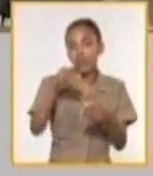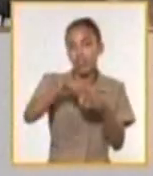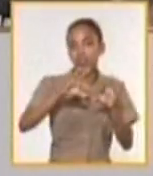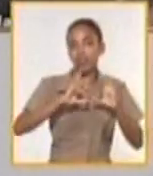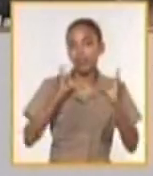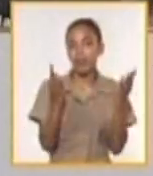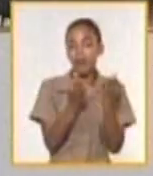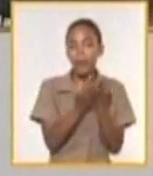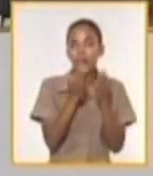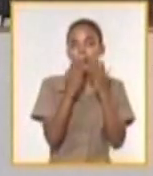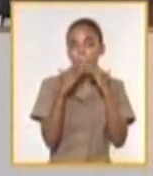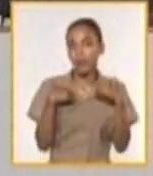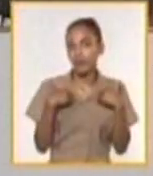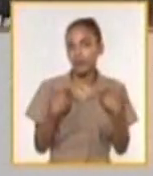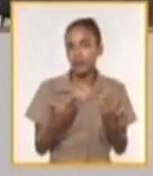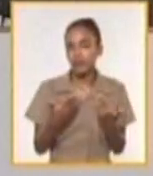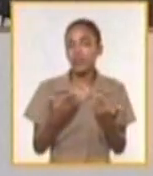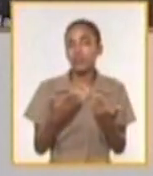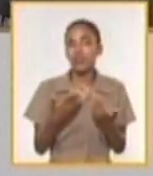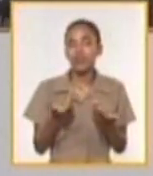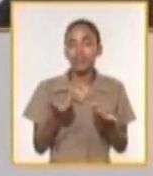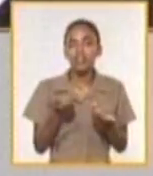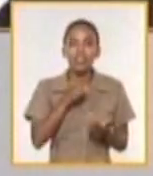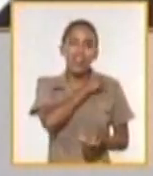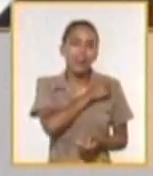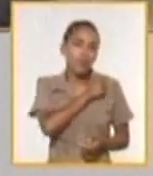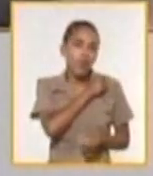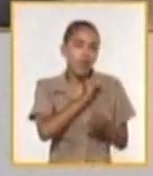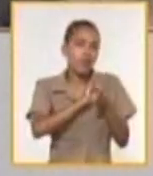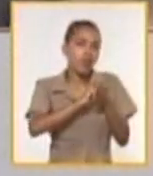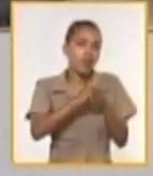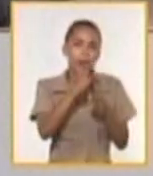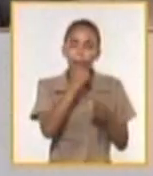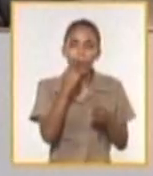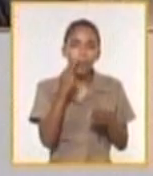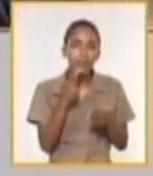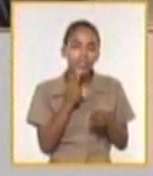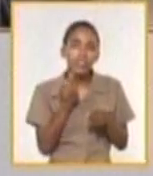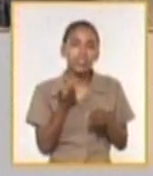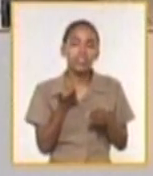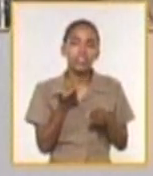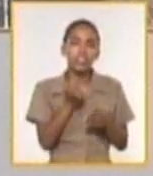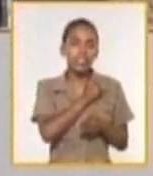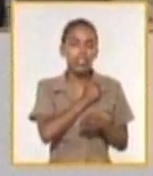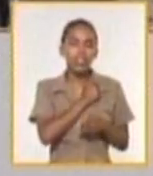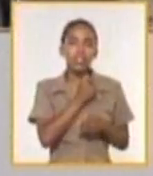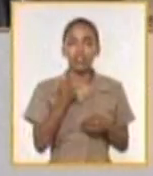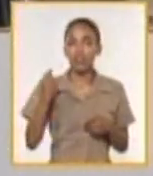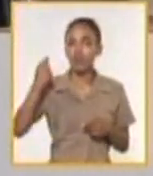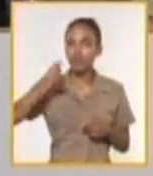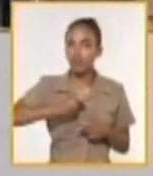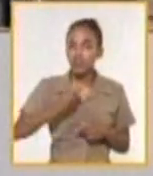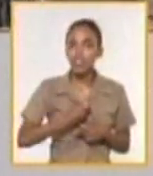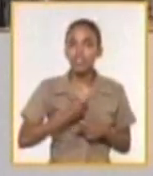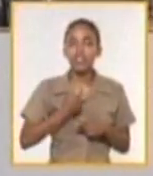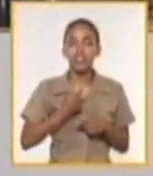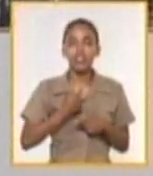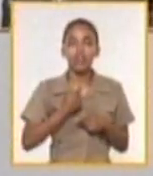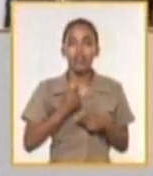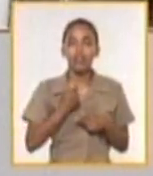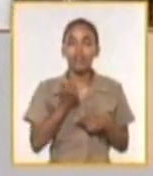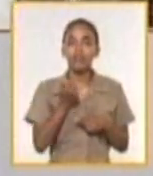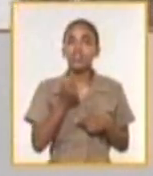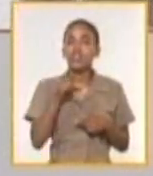de vista también de esa adoración a Martí, de esa vocación de justicia. El padre de Jar,